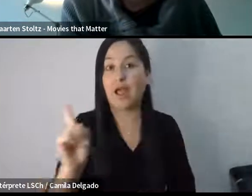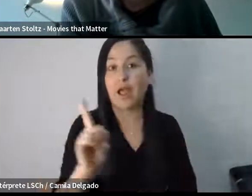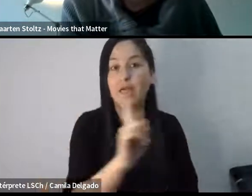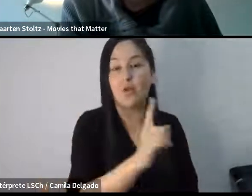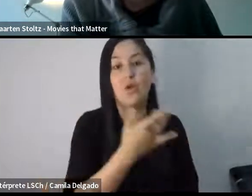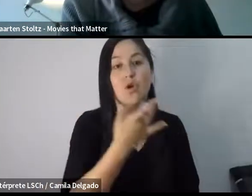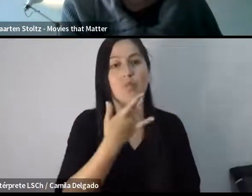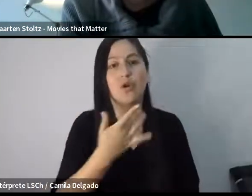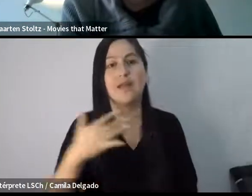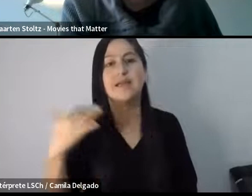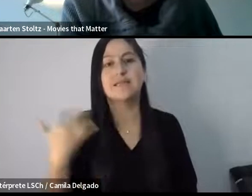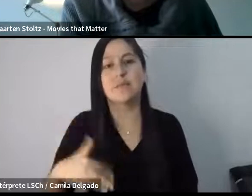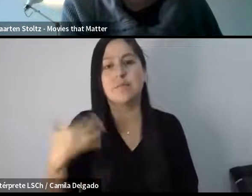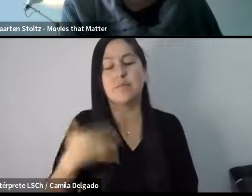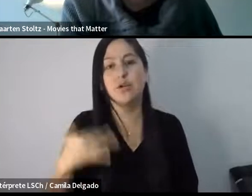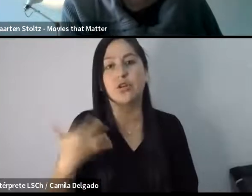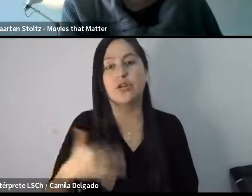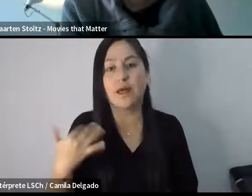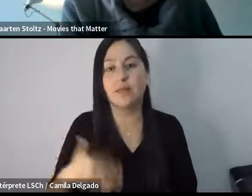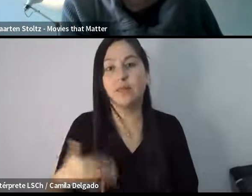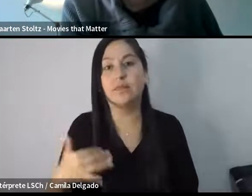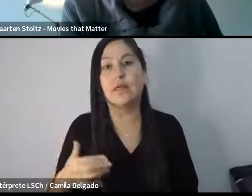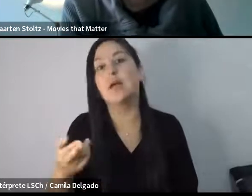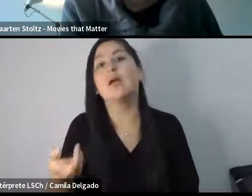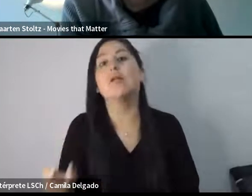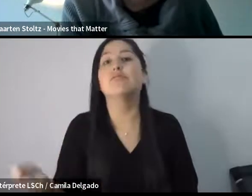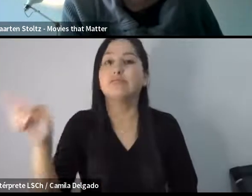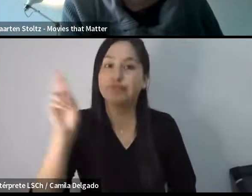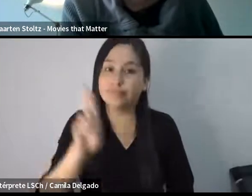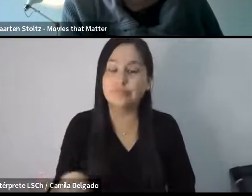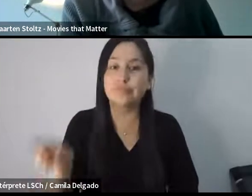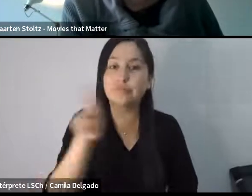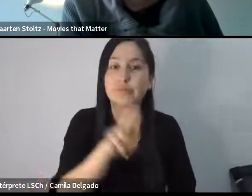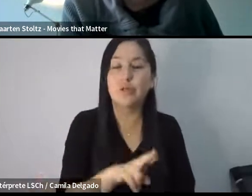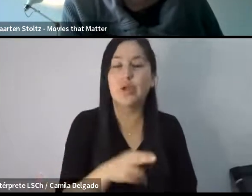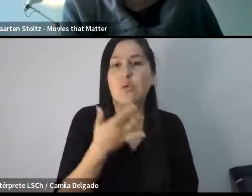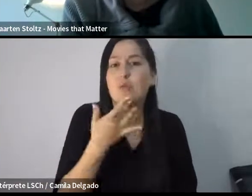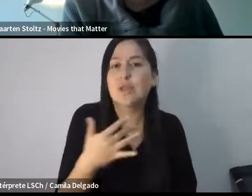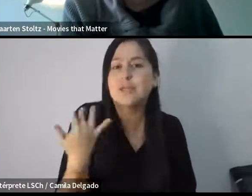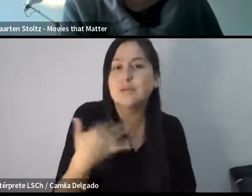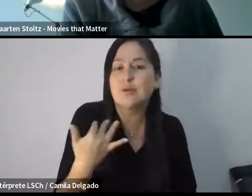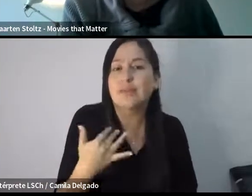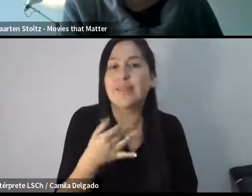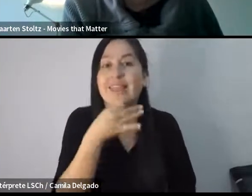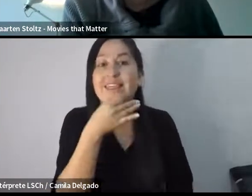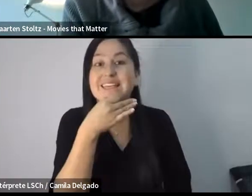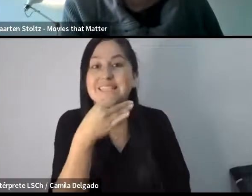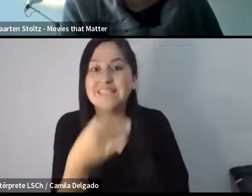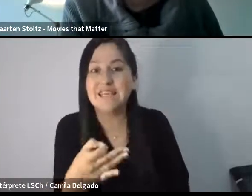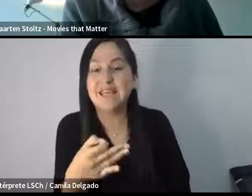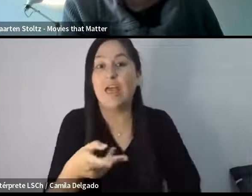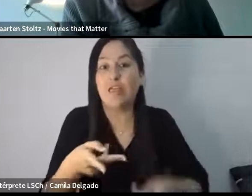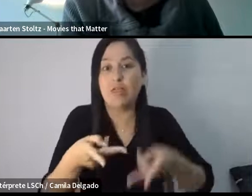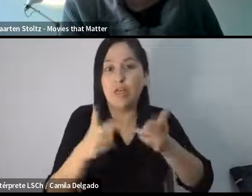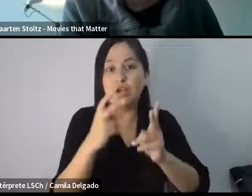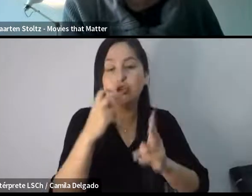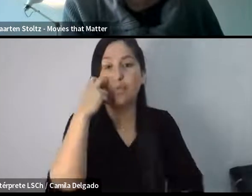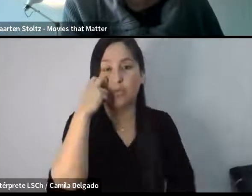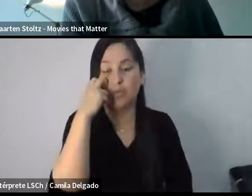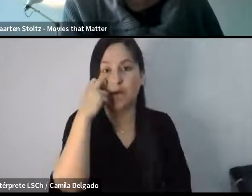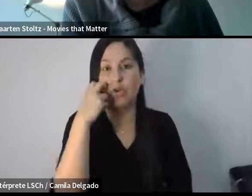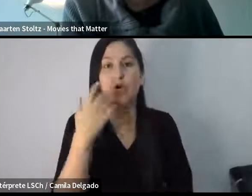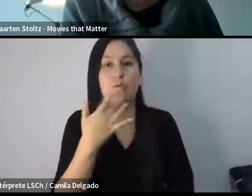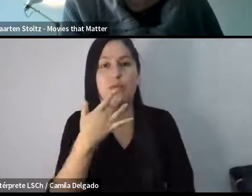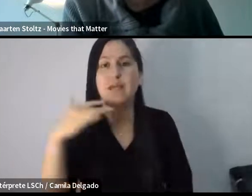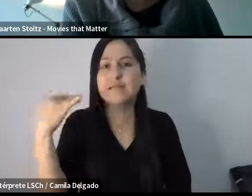importante insistir en hablar de derechos humanos, por qué es importante seguir haciendo películas